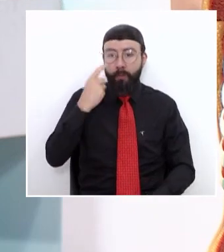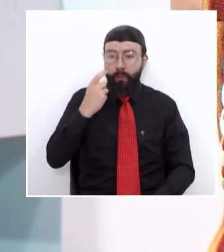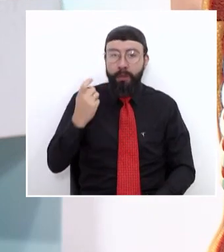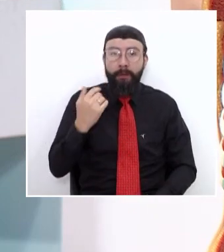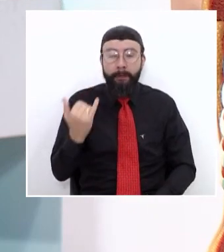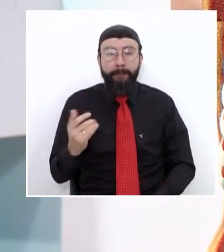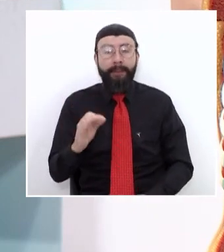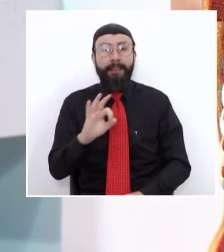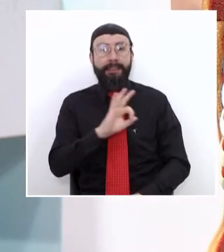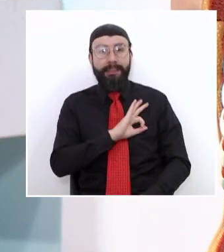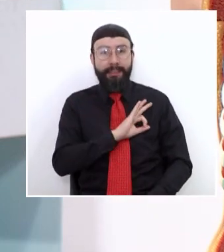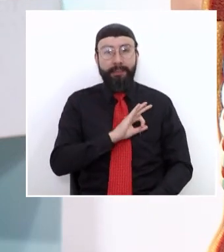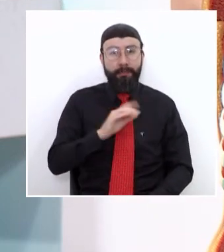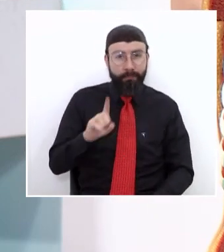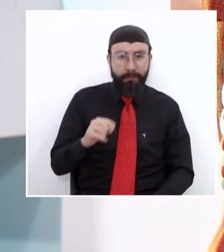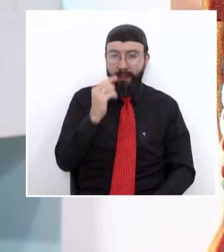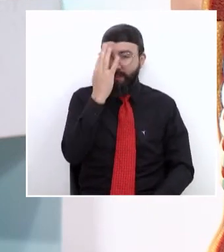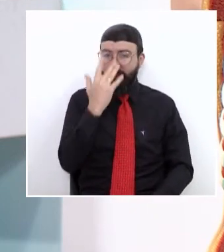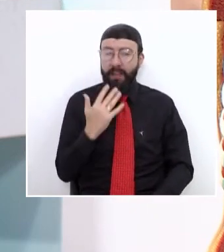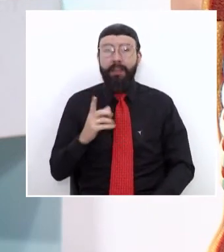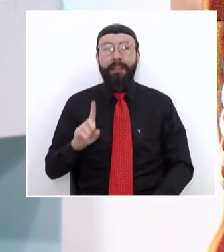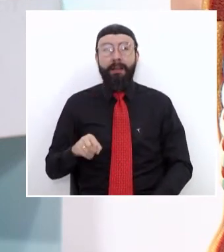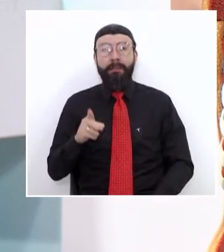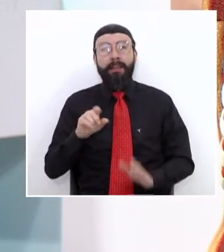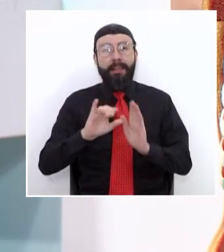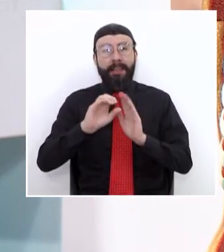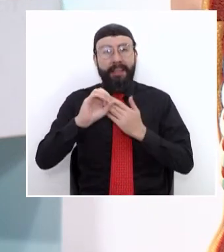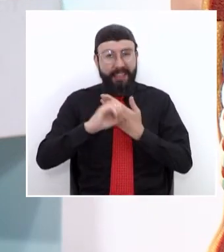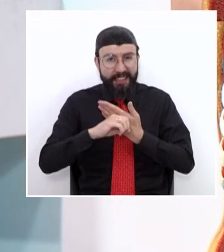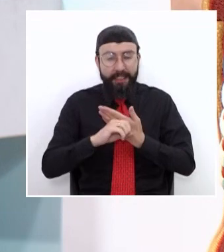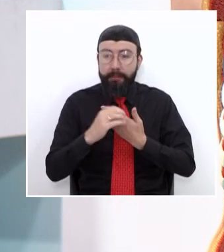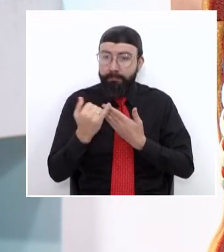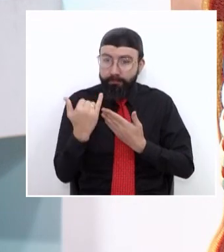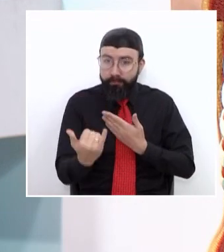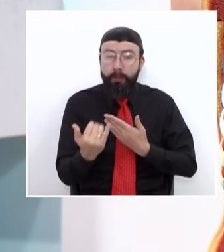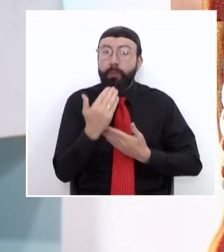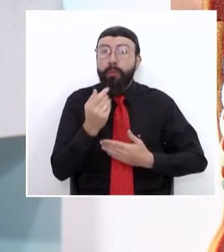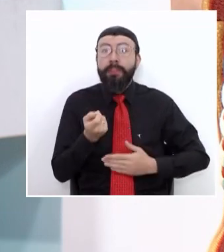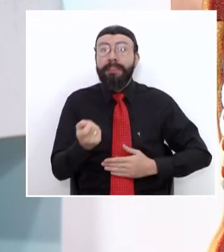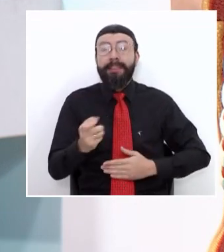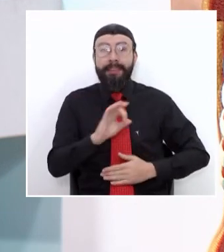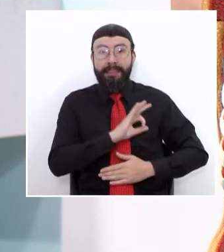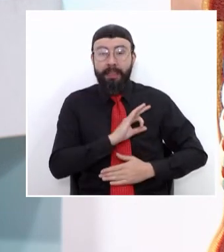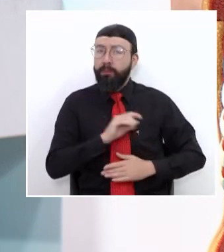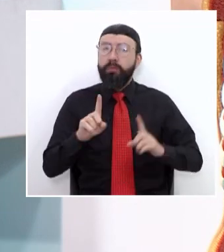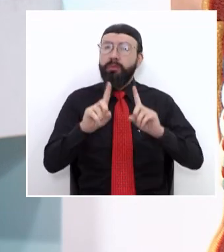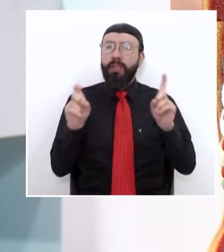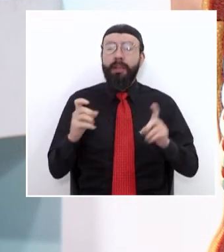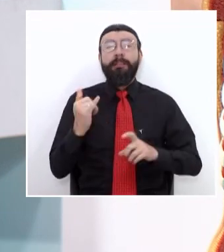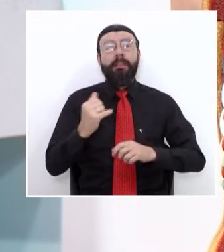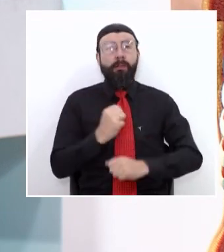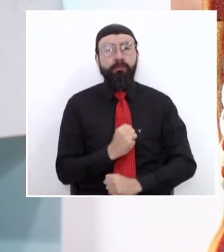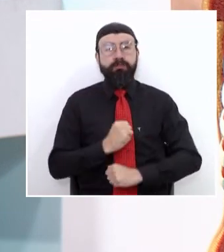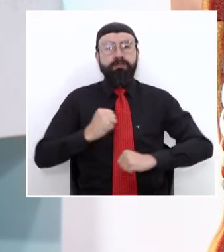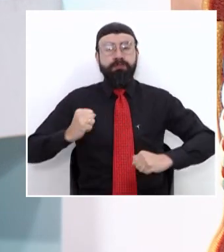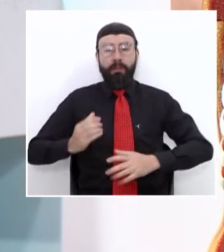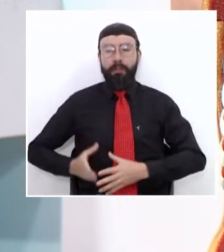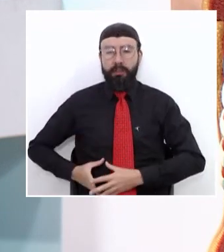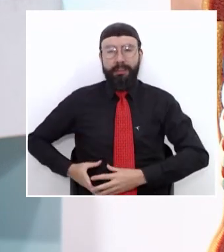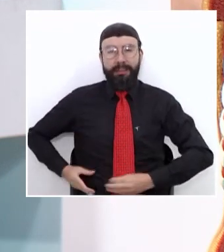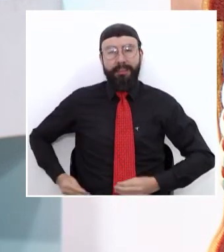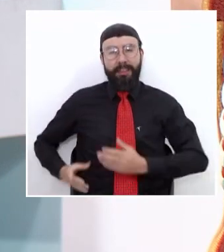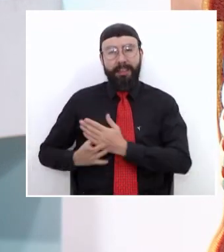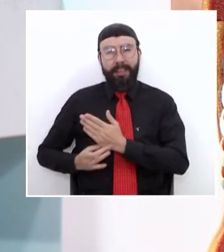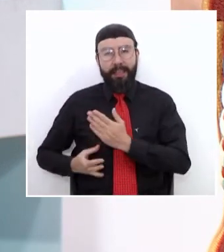tarde en Facebook y en Instagram, que hacemos diferentes temas. Este sábado va a haber un tema sobre obesidad, hígado graso, colesterol,